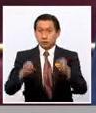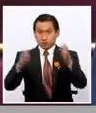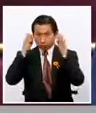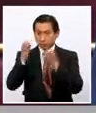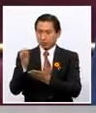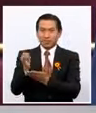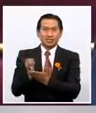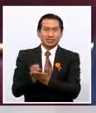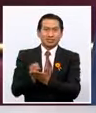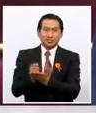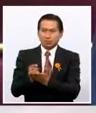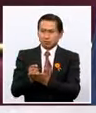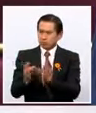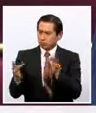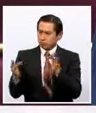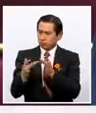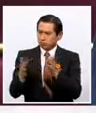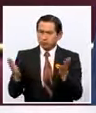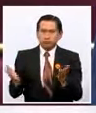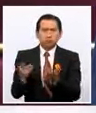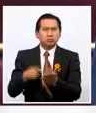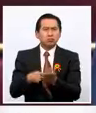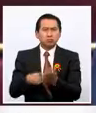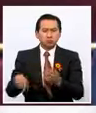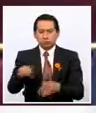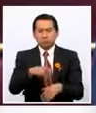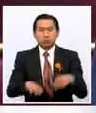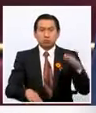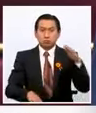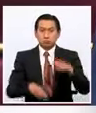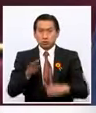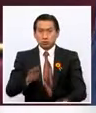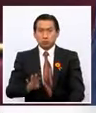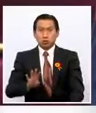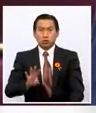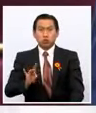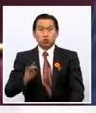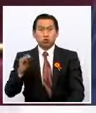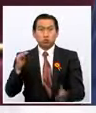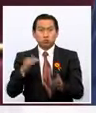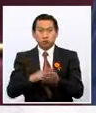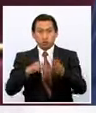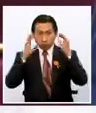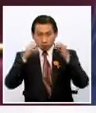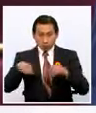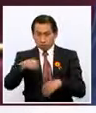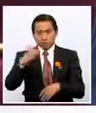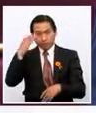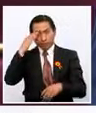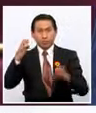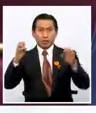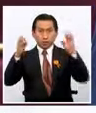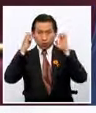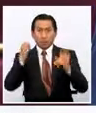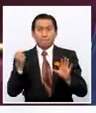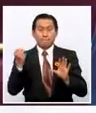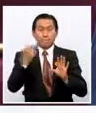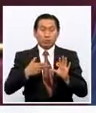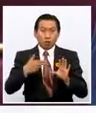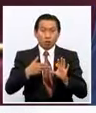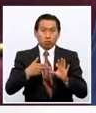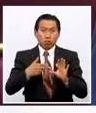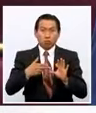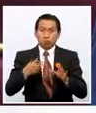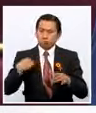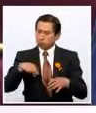internet hemos formado más de 48 mil maestros en para enseñanza virtual y así lo